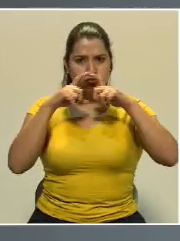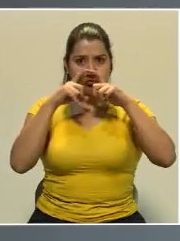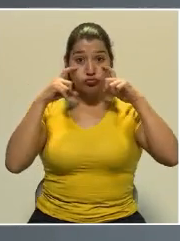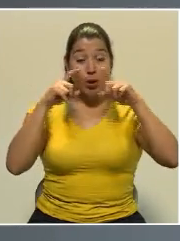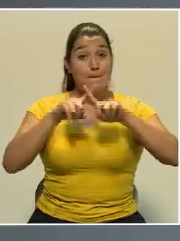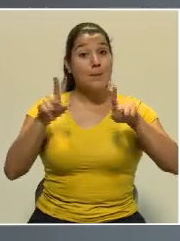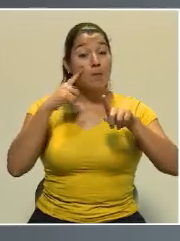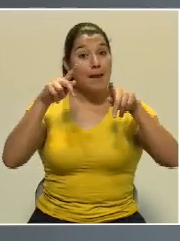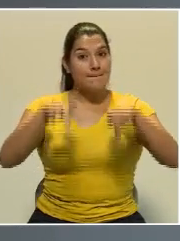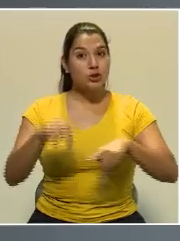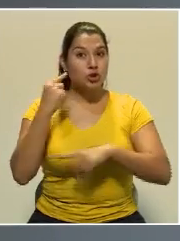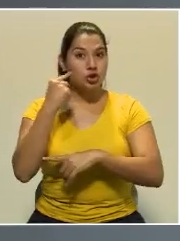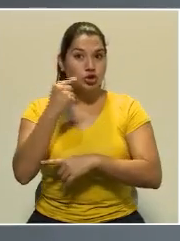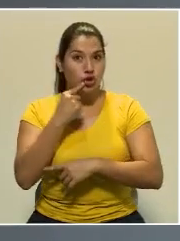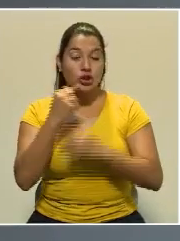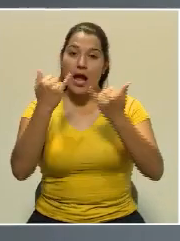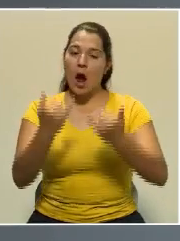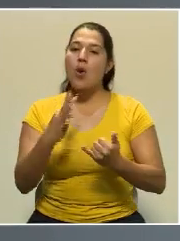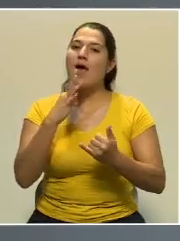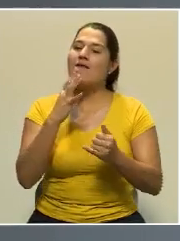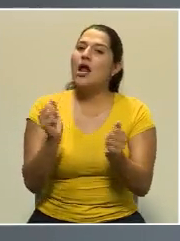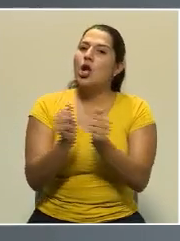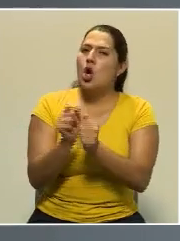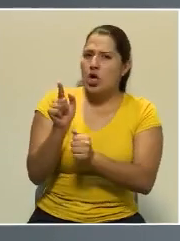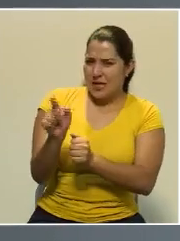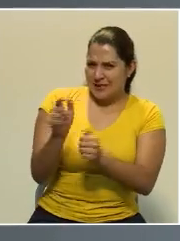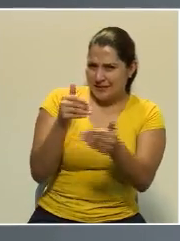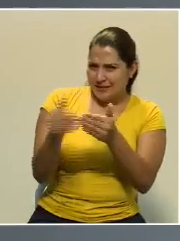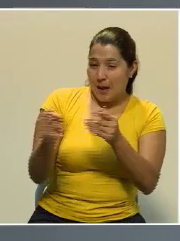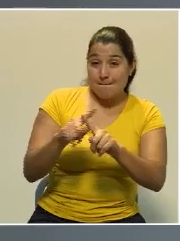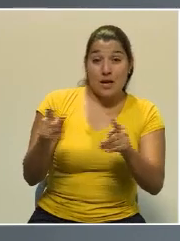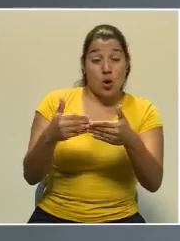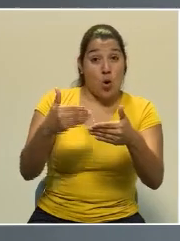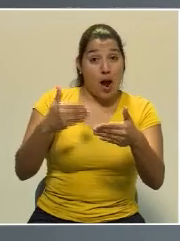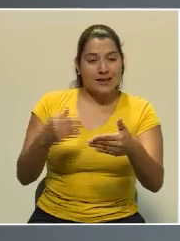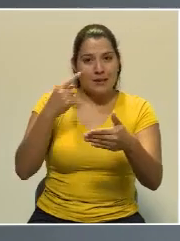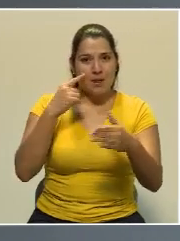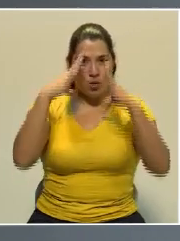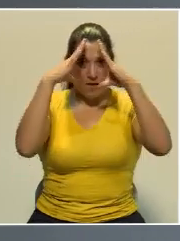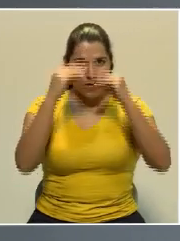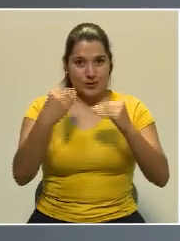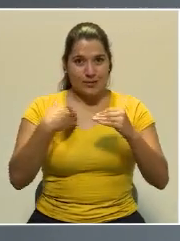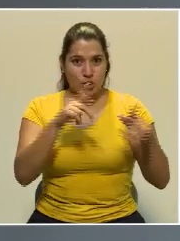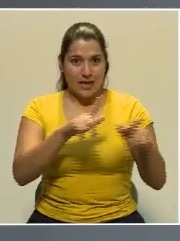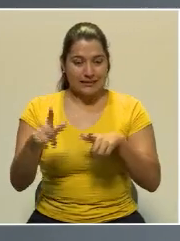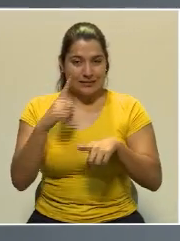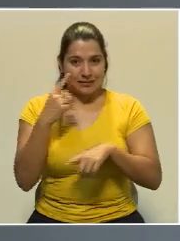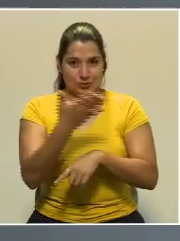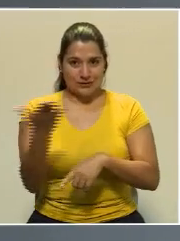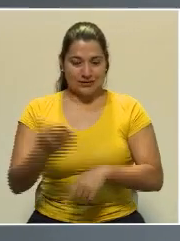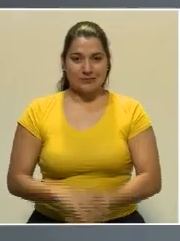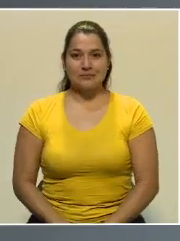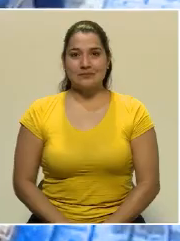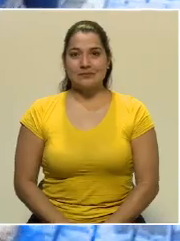para personas sordas. Vamos a conversar con ella en minutos, pero antes veamos la información que hemos preparado para ustedes.